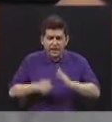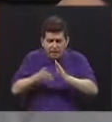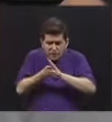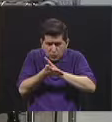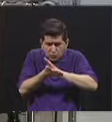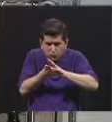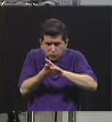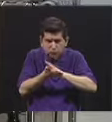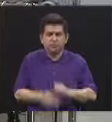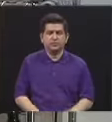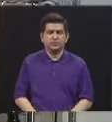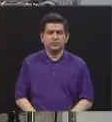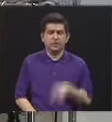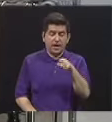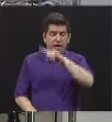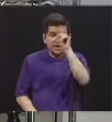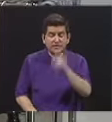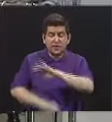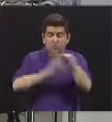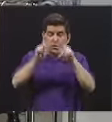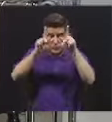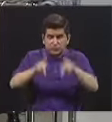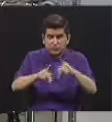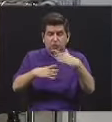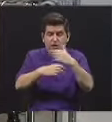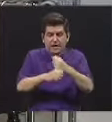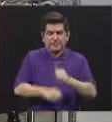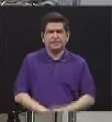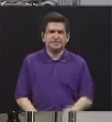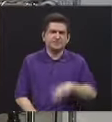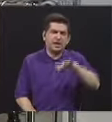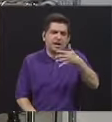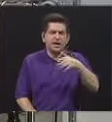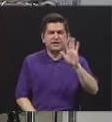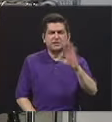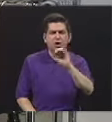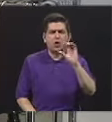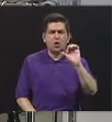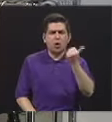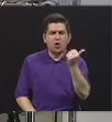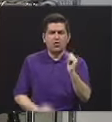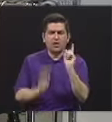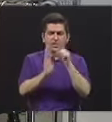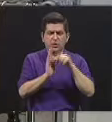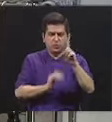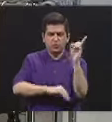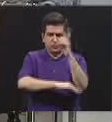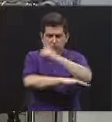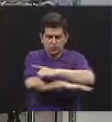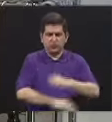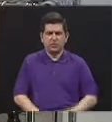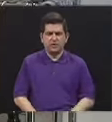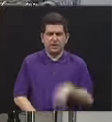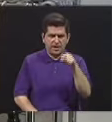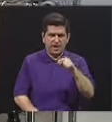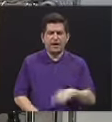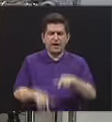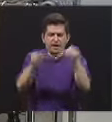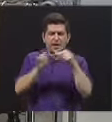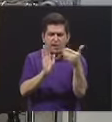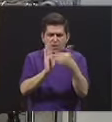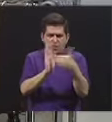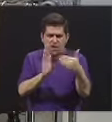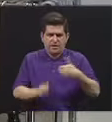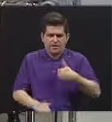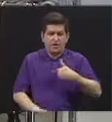afectadas cuánto tiempo que es una una pregunta que todos hacen alrededor de 5 o 10 minutos al día eh en